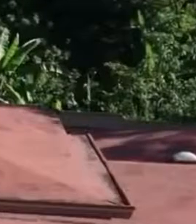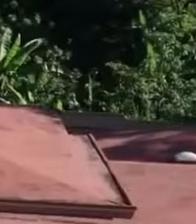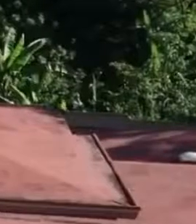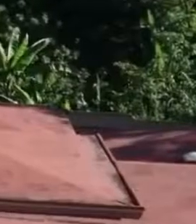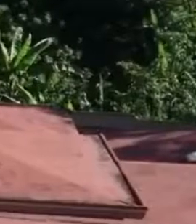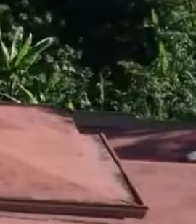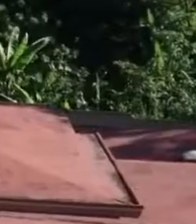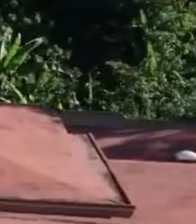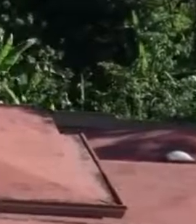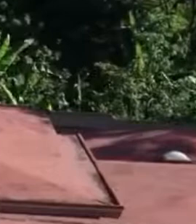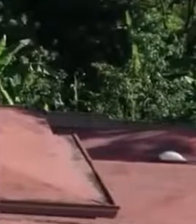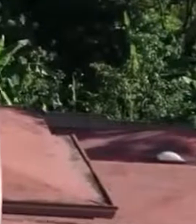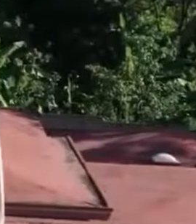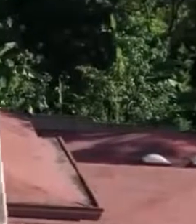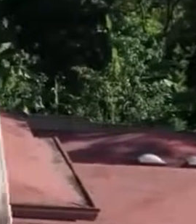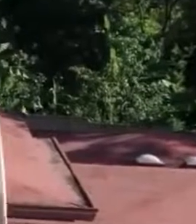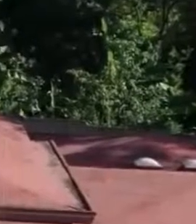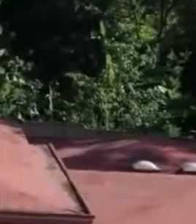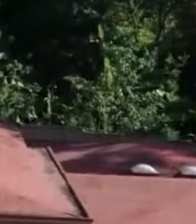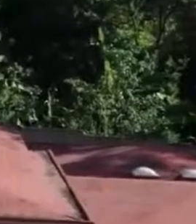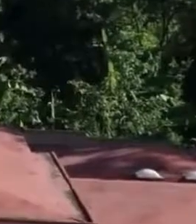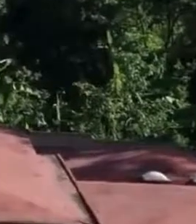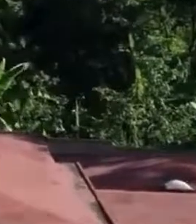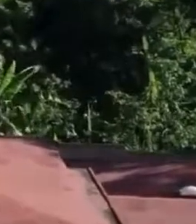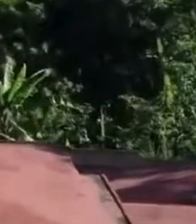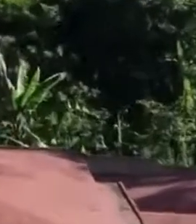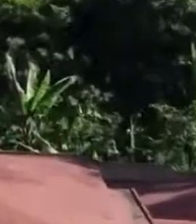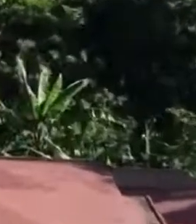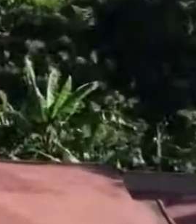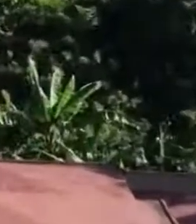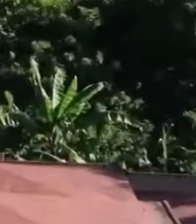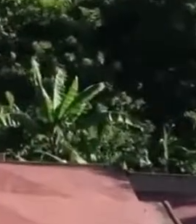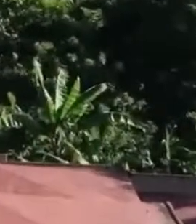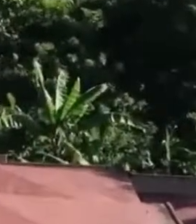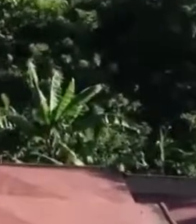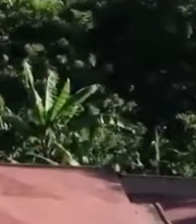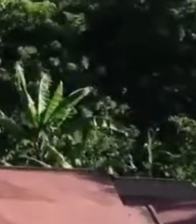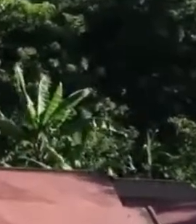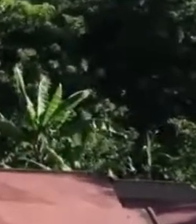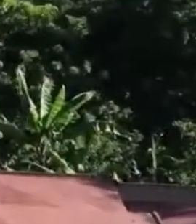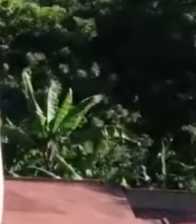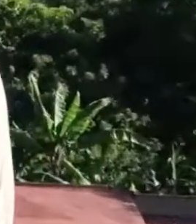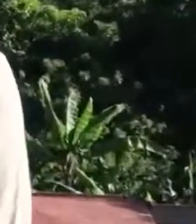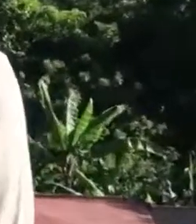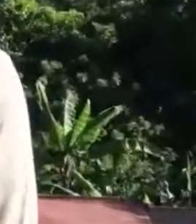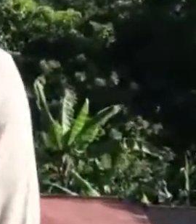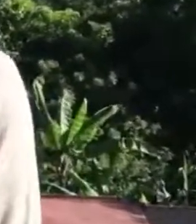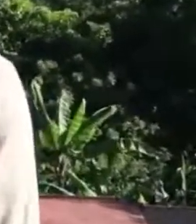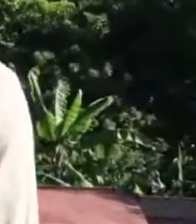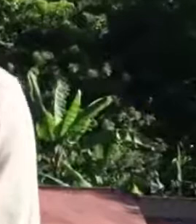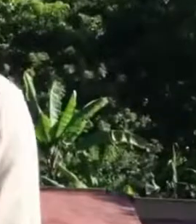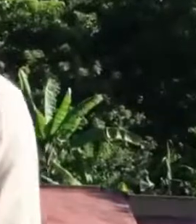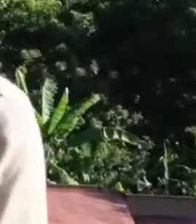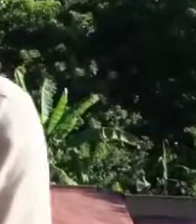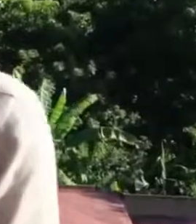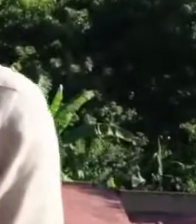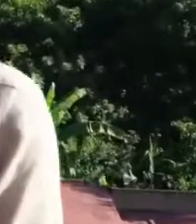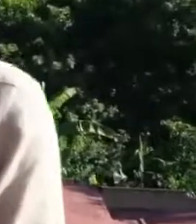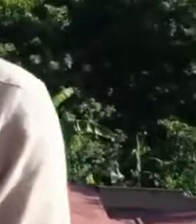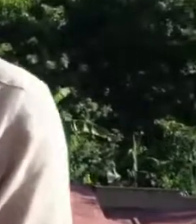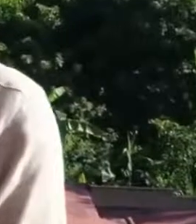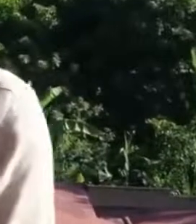Un comentario desde Tantoyuca, en el norte de Veracruz, aquí donde se está